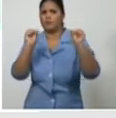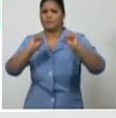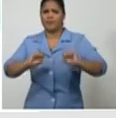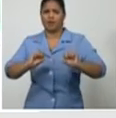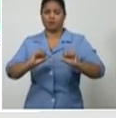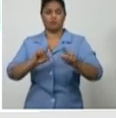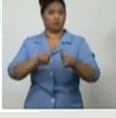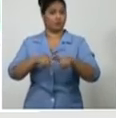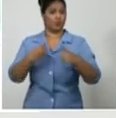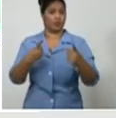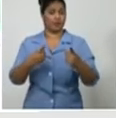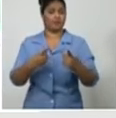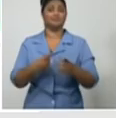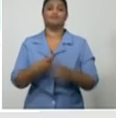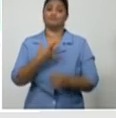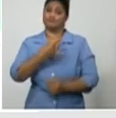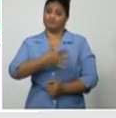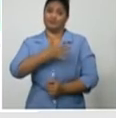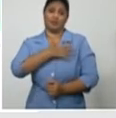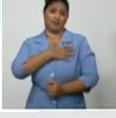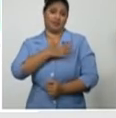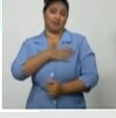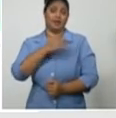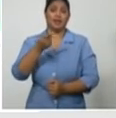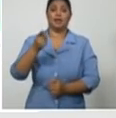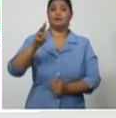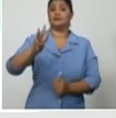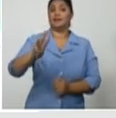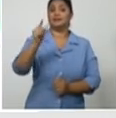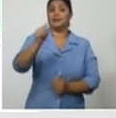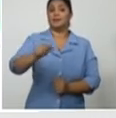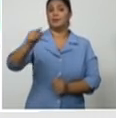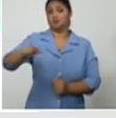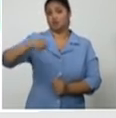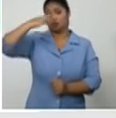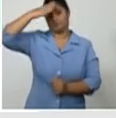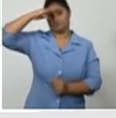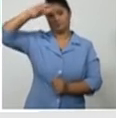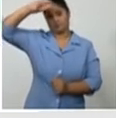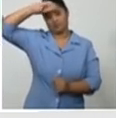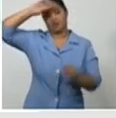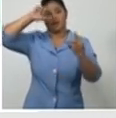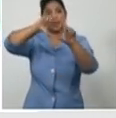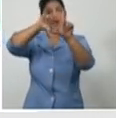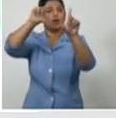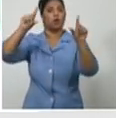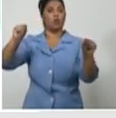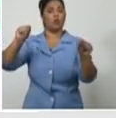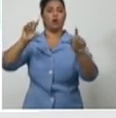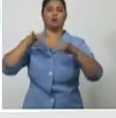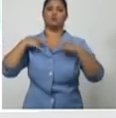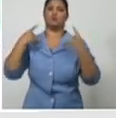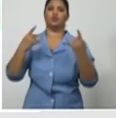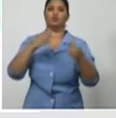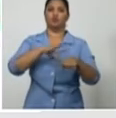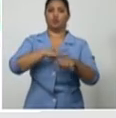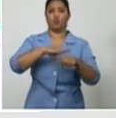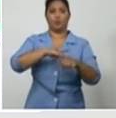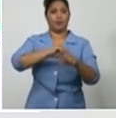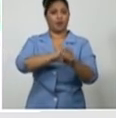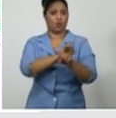el fallecimiento de 13 personas en Cuba con COVID-19, la cifra más elevada de fallecidos que hemos